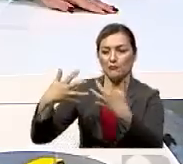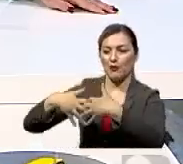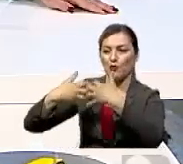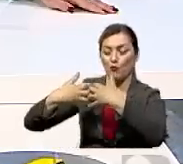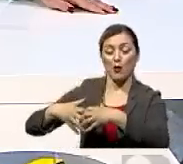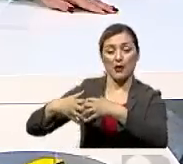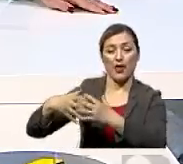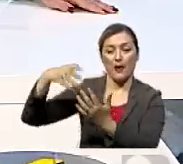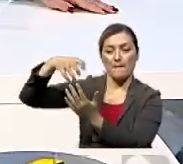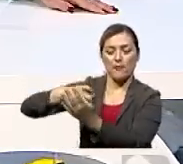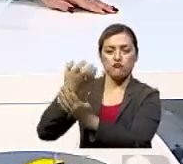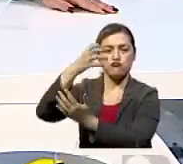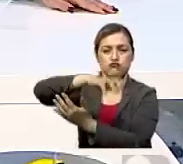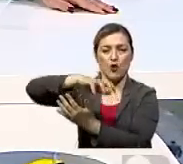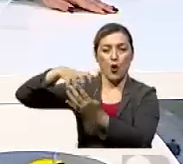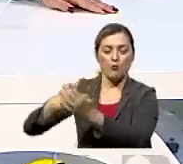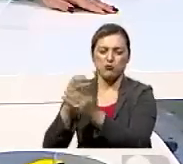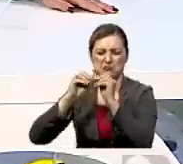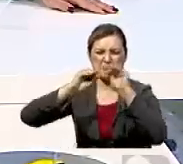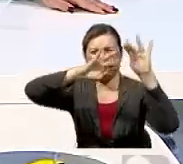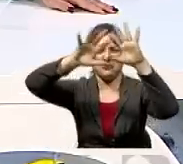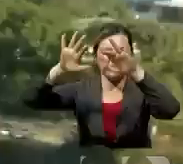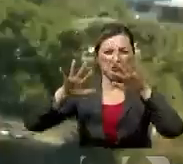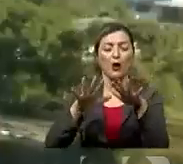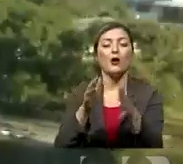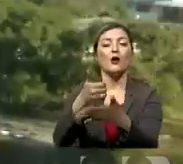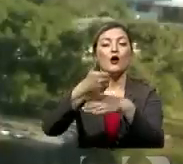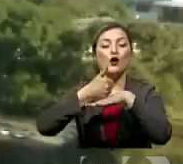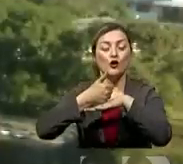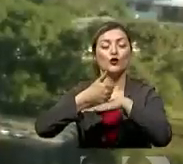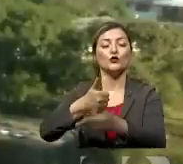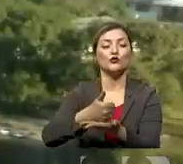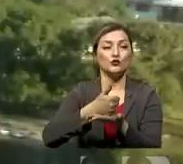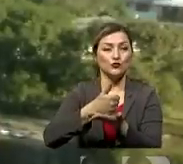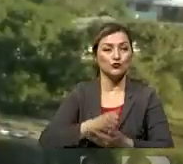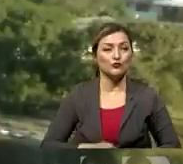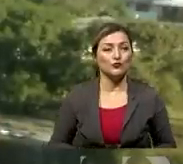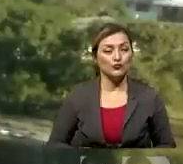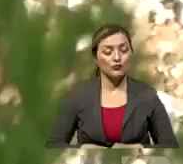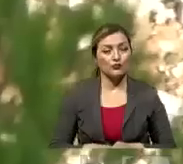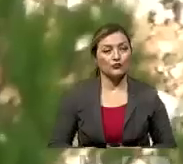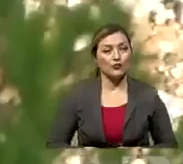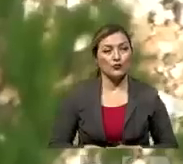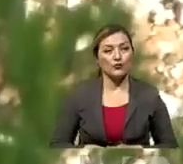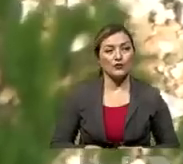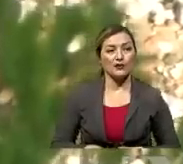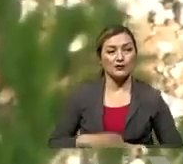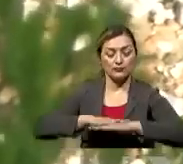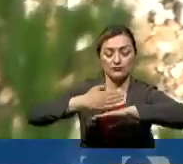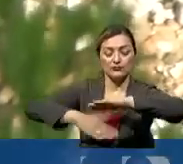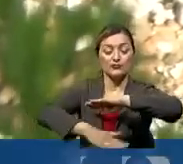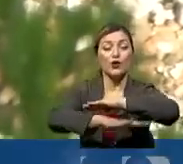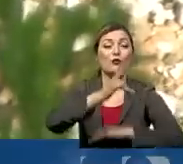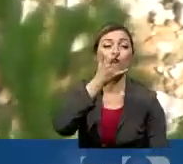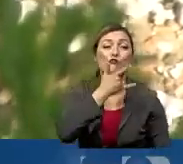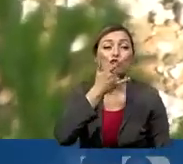polvo y por eso piden la intervención de las autoridades. Así luce la quebrada del río Monjas, ubicada en el sector de